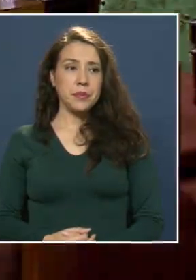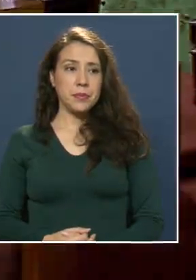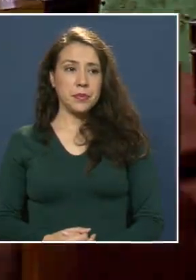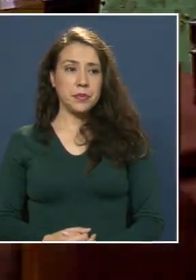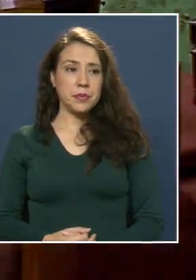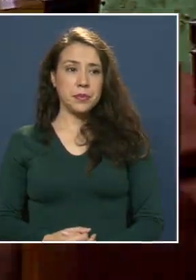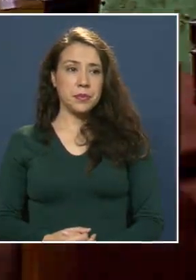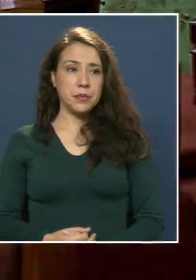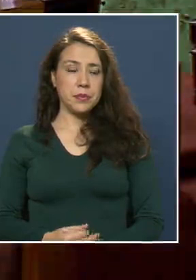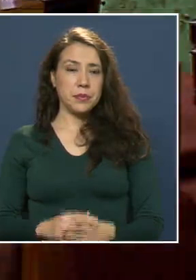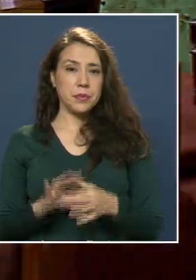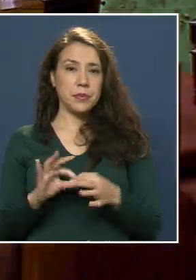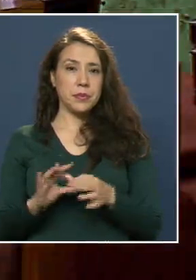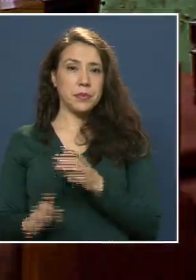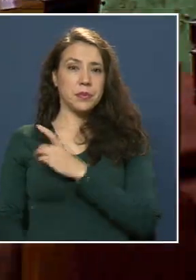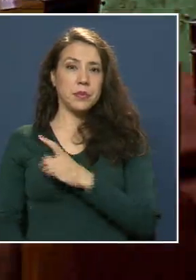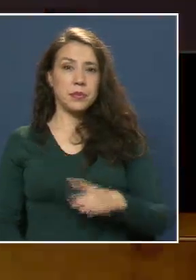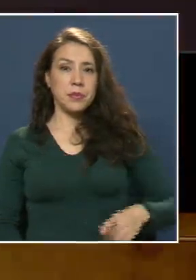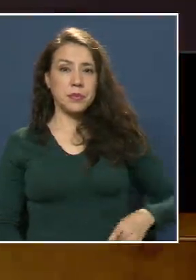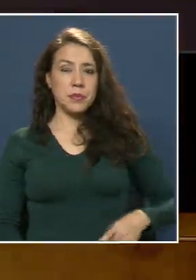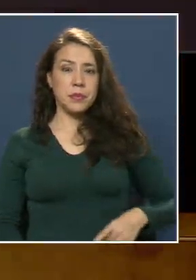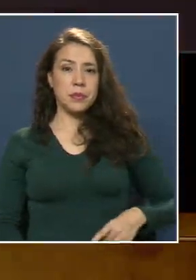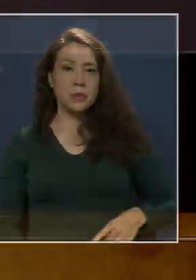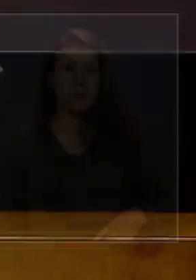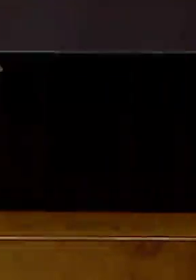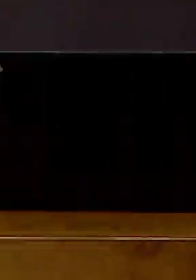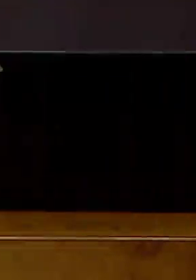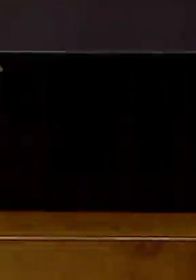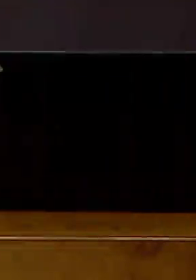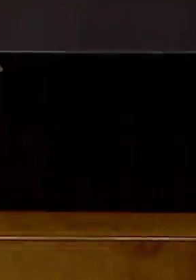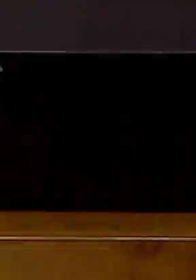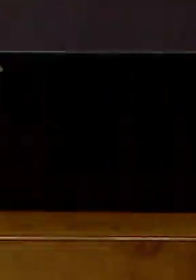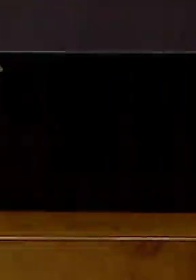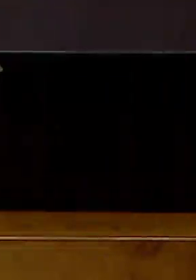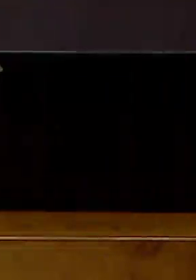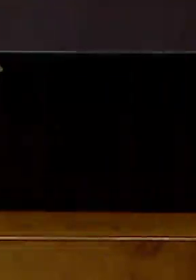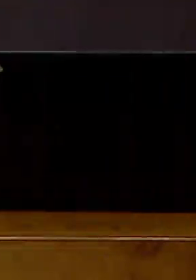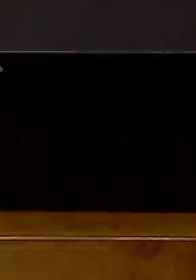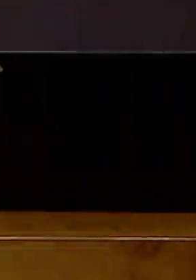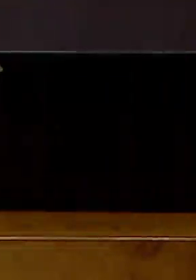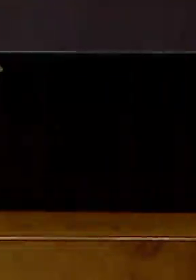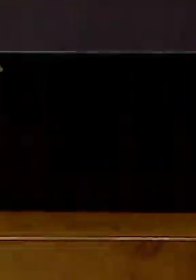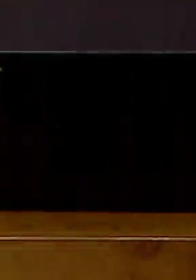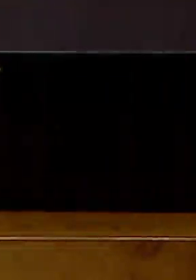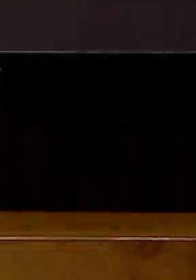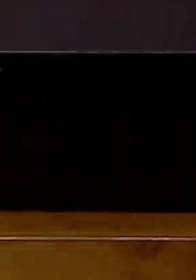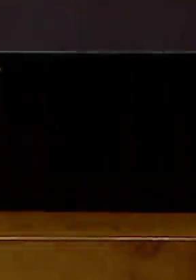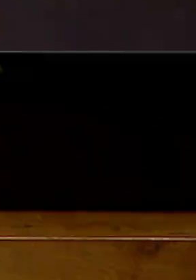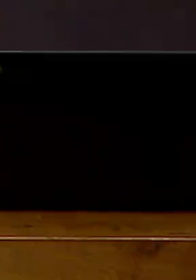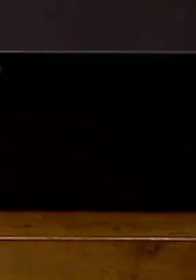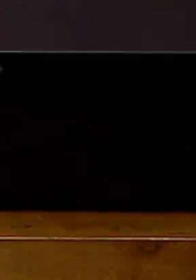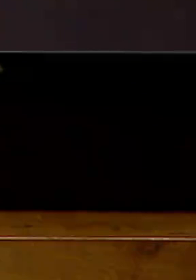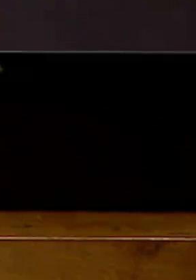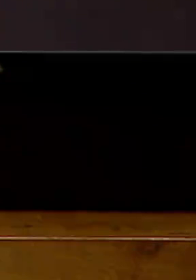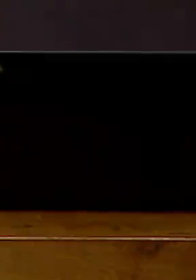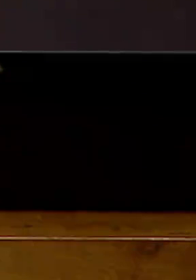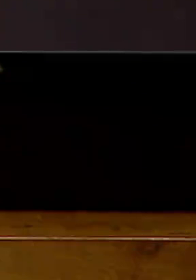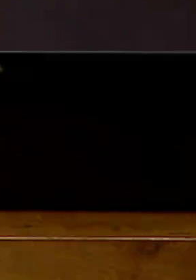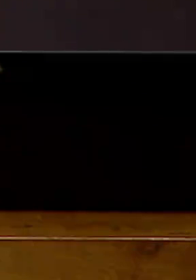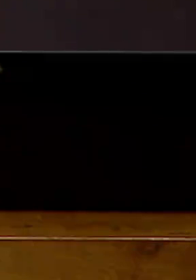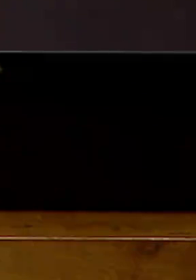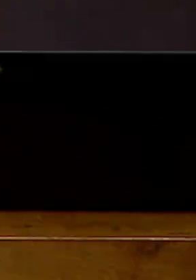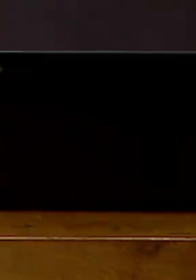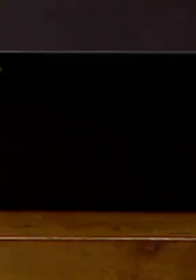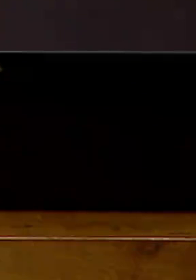Muchas gracias, señor diputado Diego Chalper. Le ofrezco la palabra al honorable diputado doña Carol Cariola y a continuación al honorable